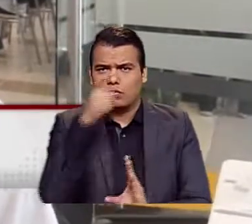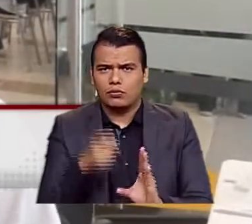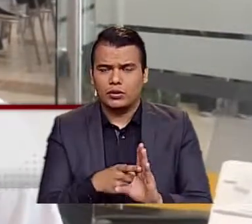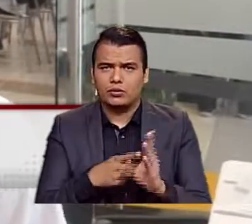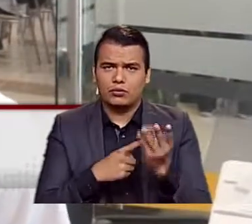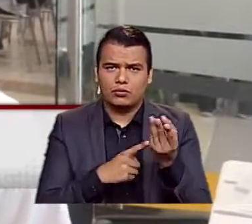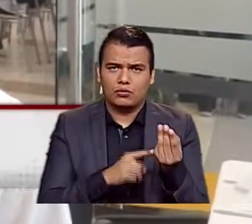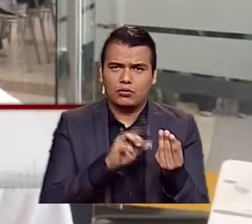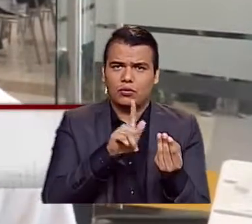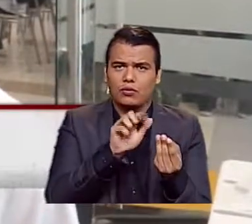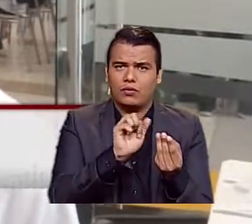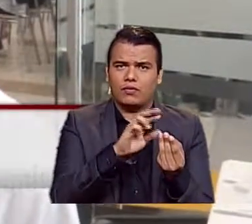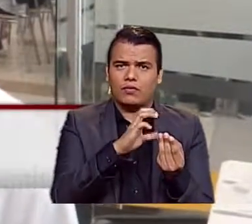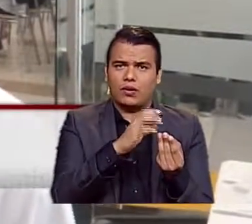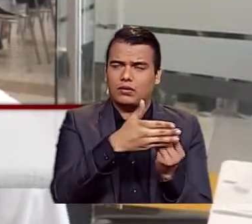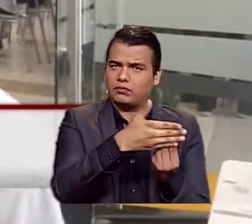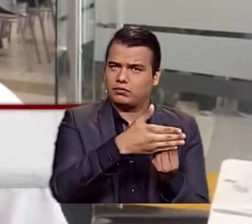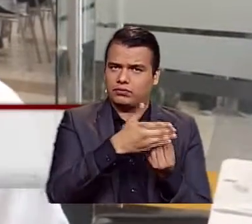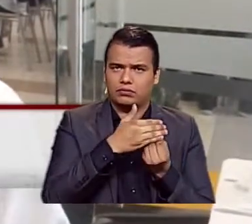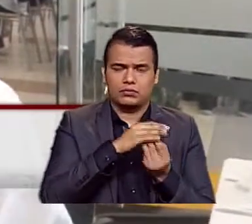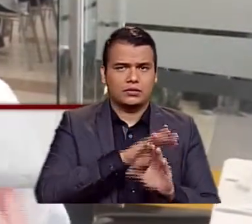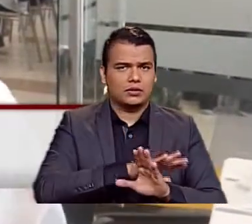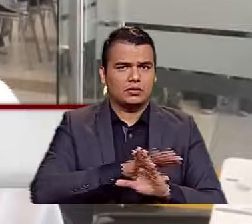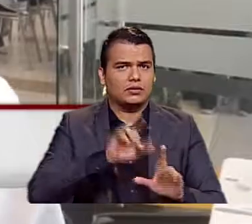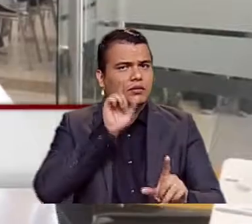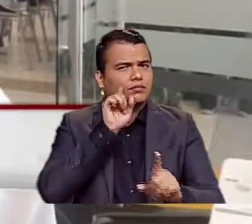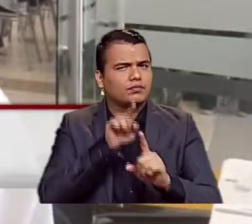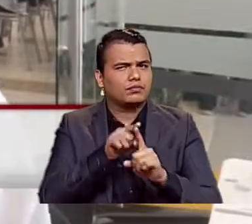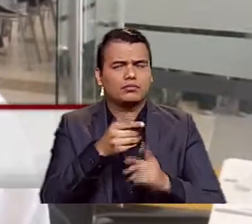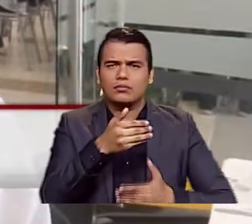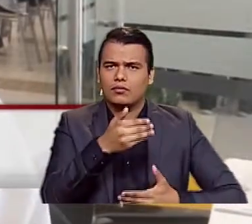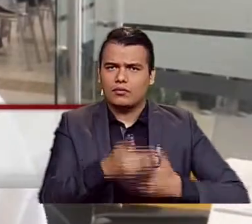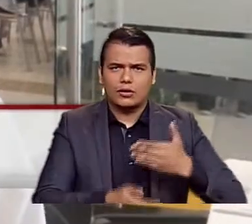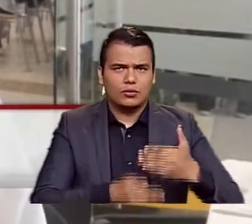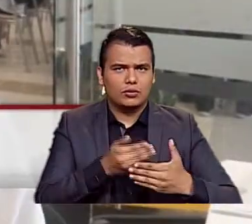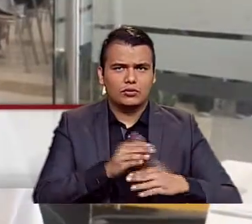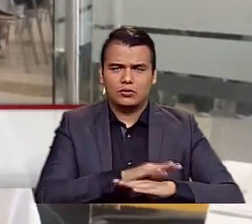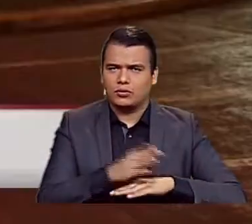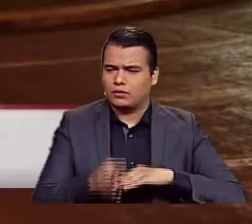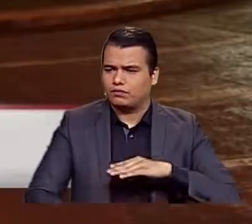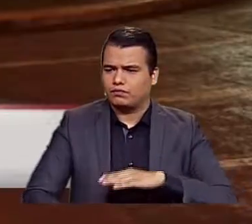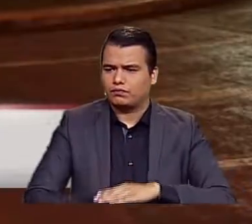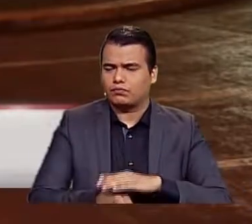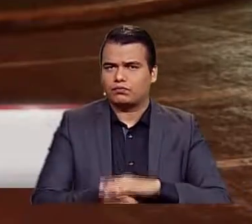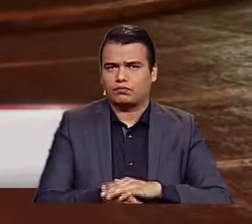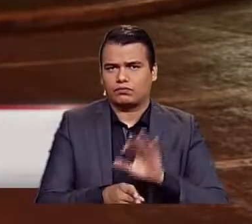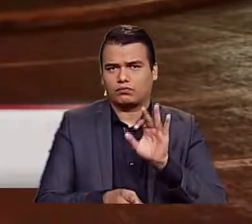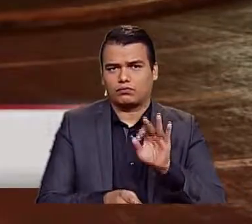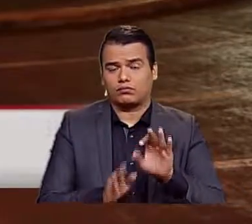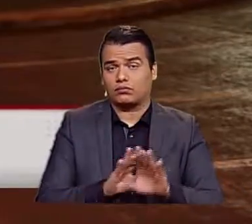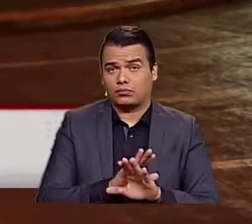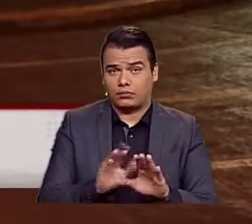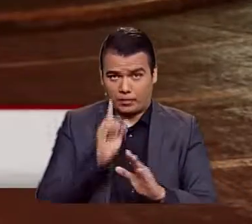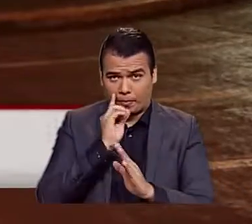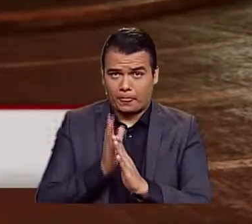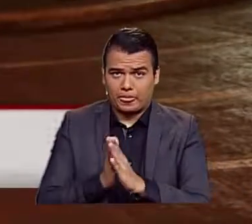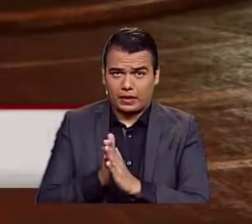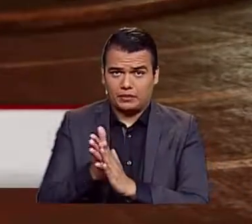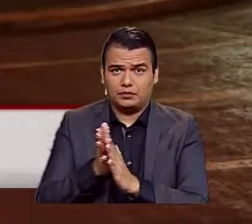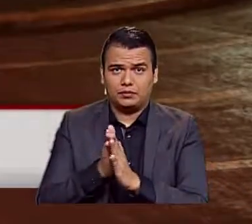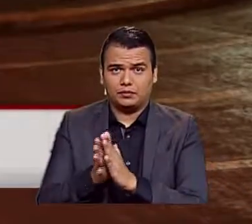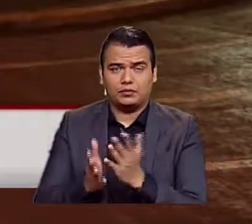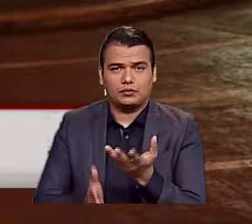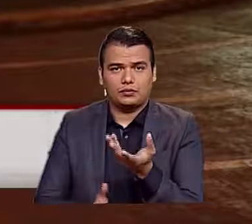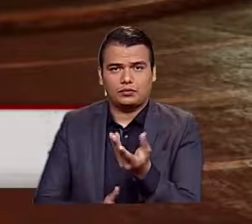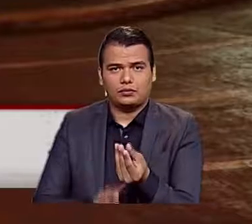partido FARC y a sus electores para que este proceso siga adelante como ha venido haciendo. Finalmente, digamos que la Fuerza de